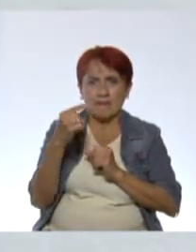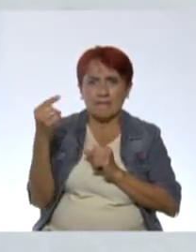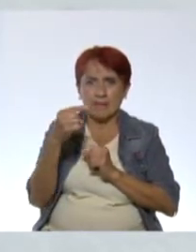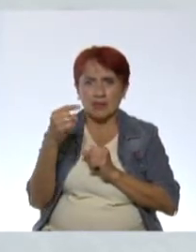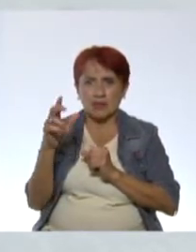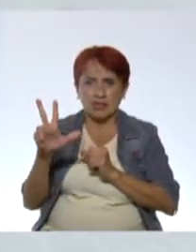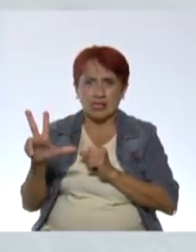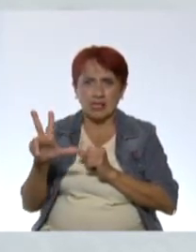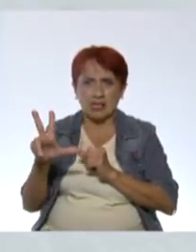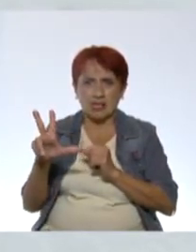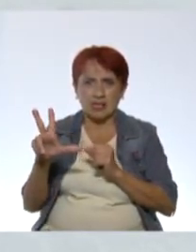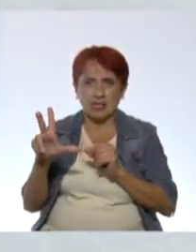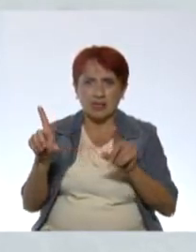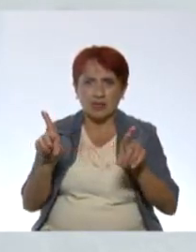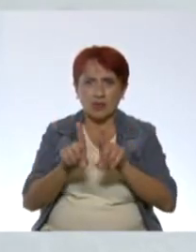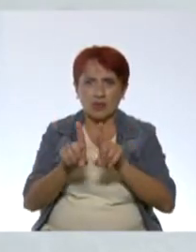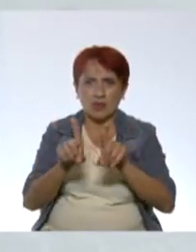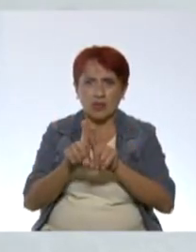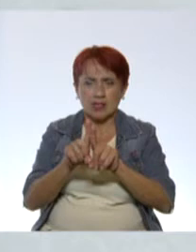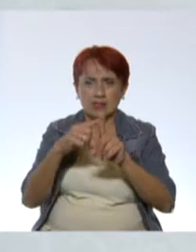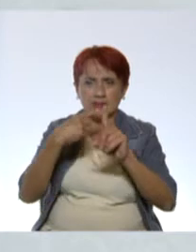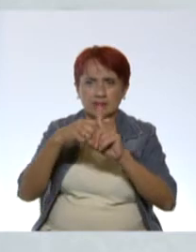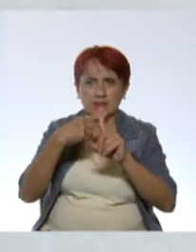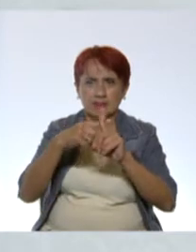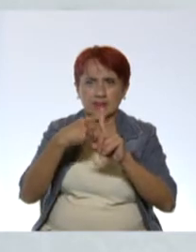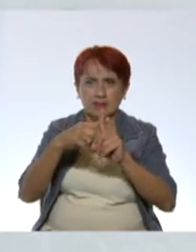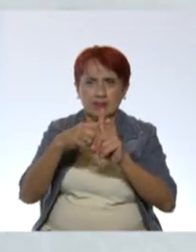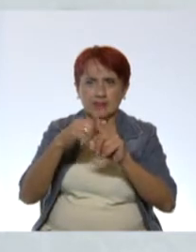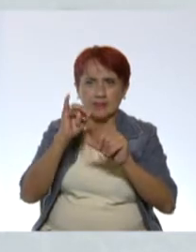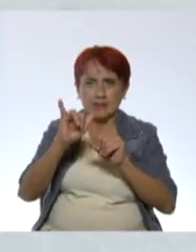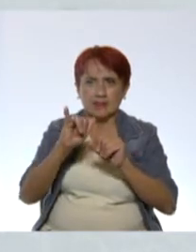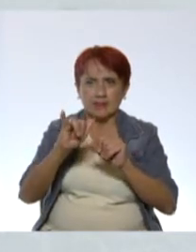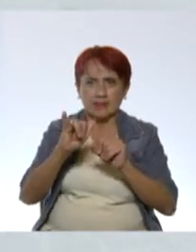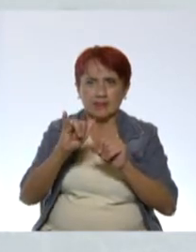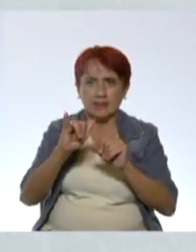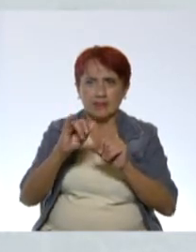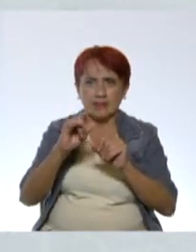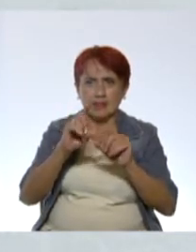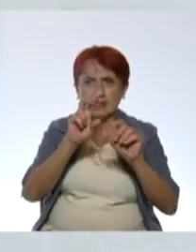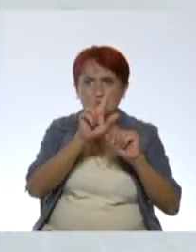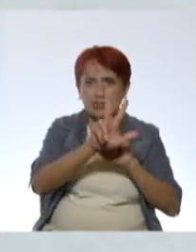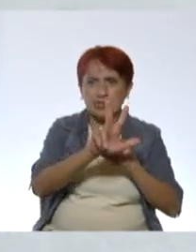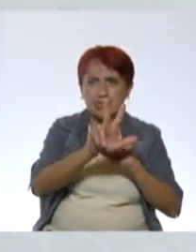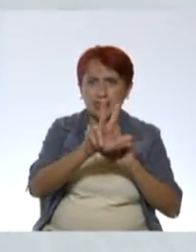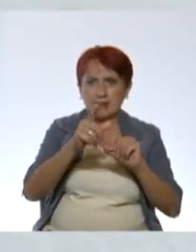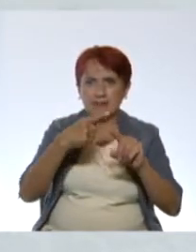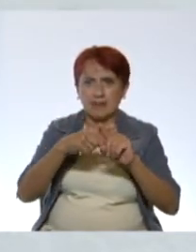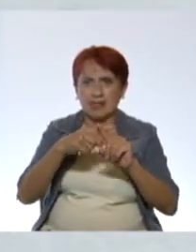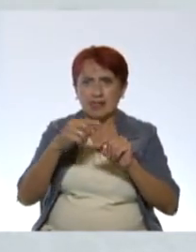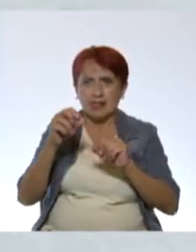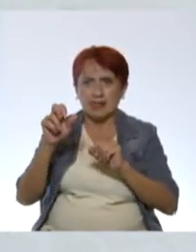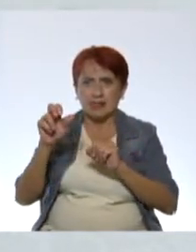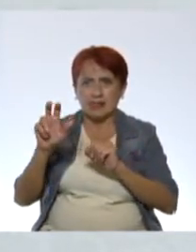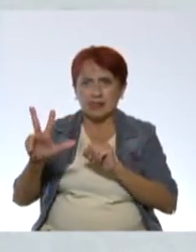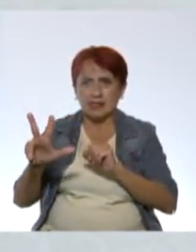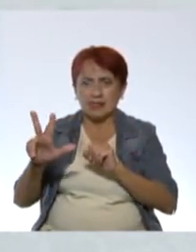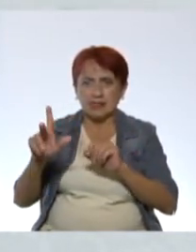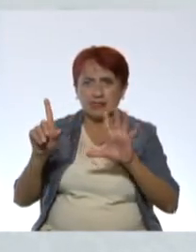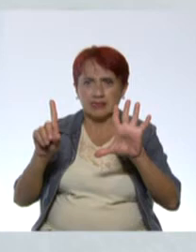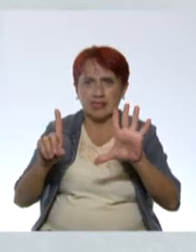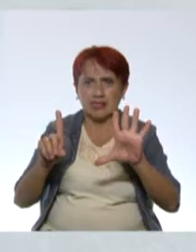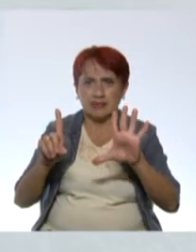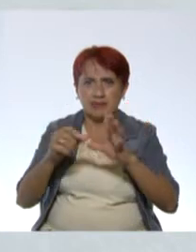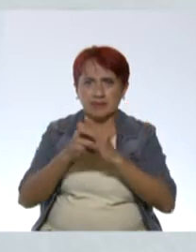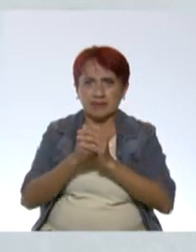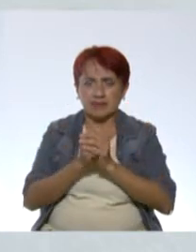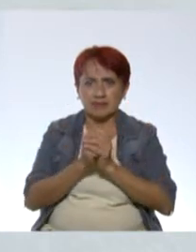3, signos iguales se suman, se coloca el mismo signo, entonces 3 y 3, 6, pero en